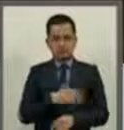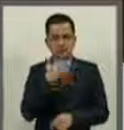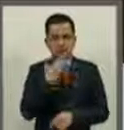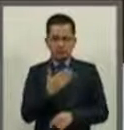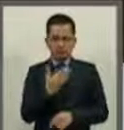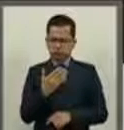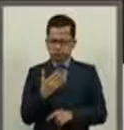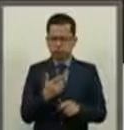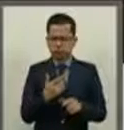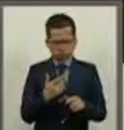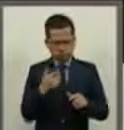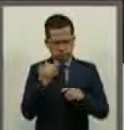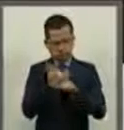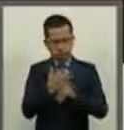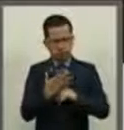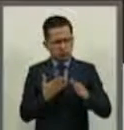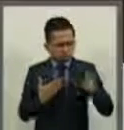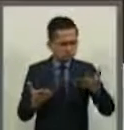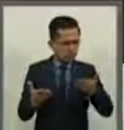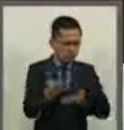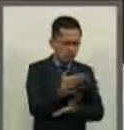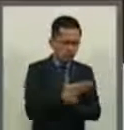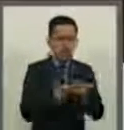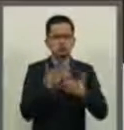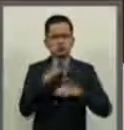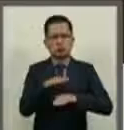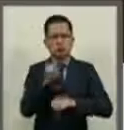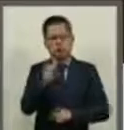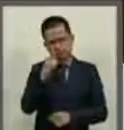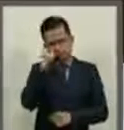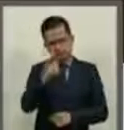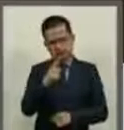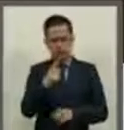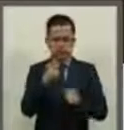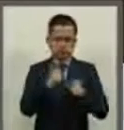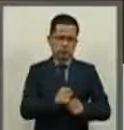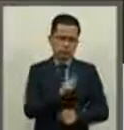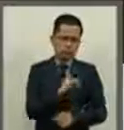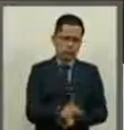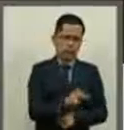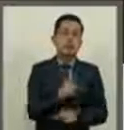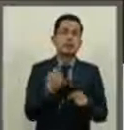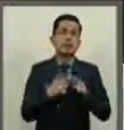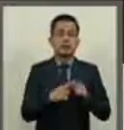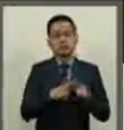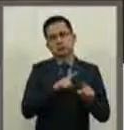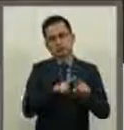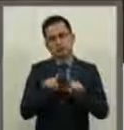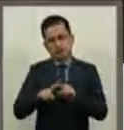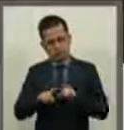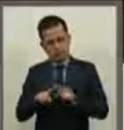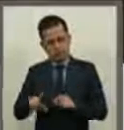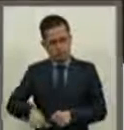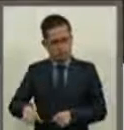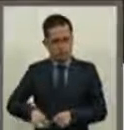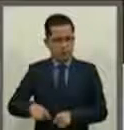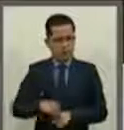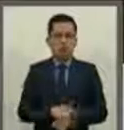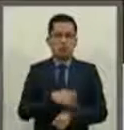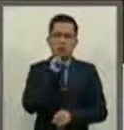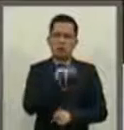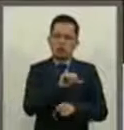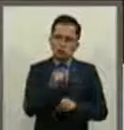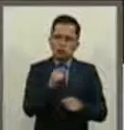permanente intercambio de información en materia de seguridad pública entre las autoridades competentes, entre muchas